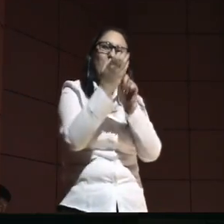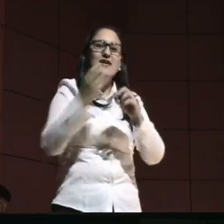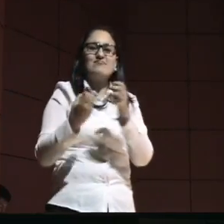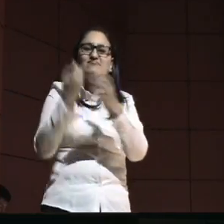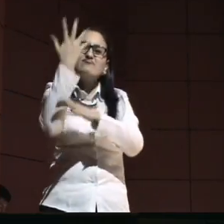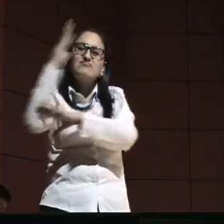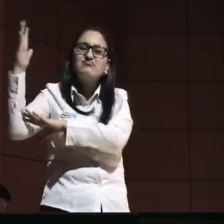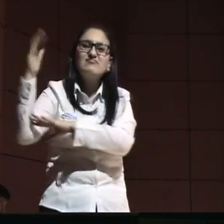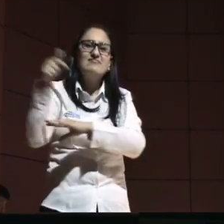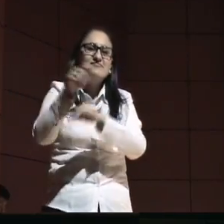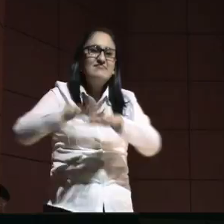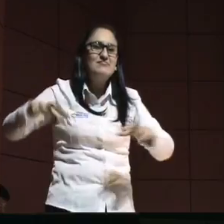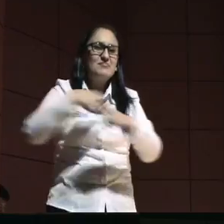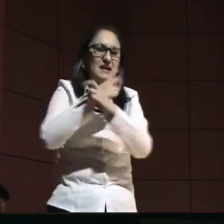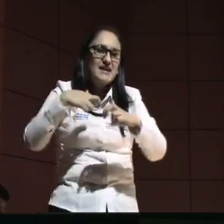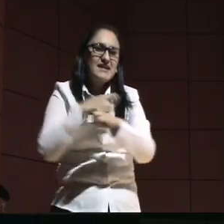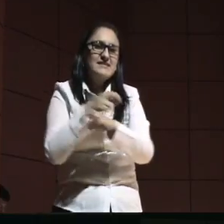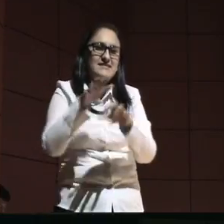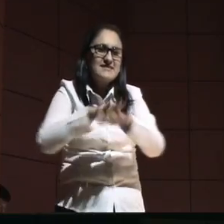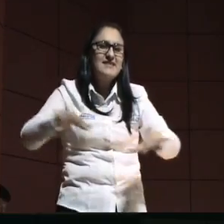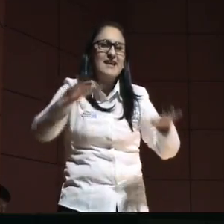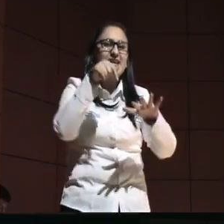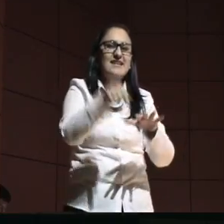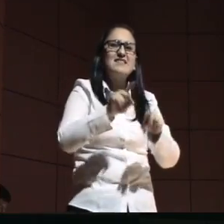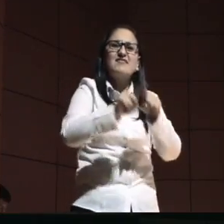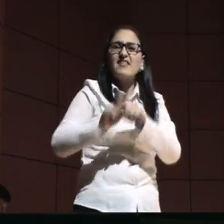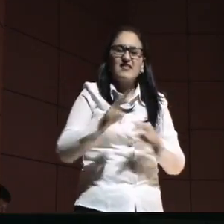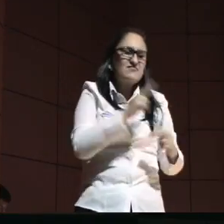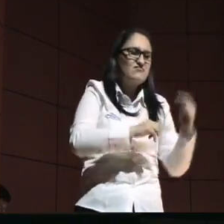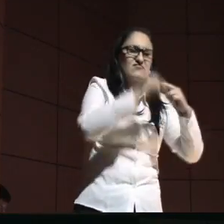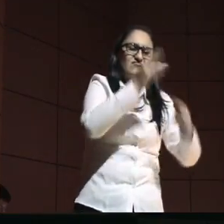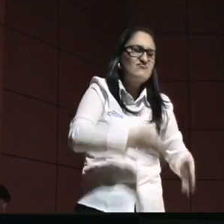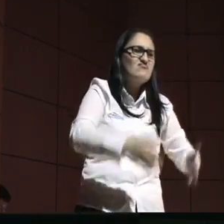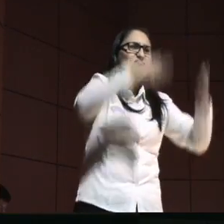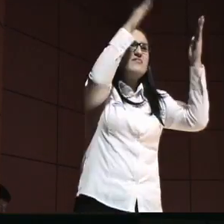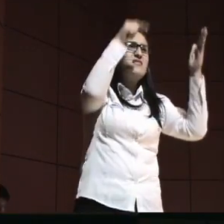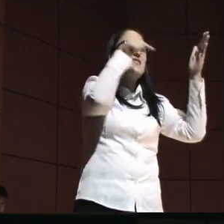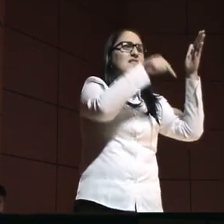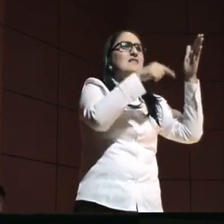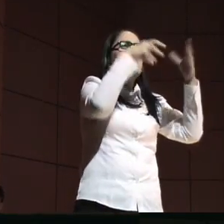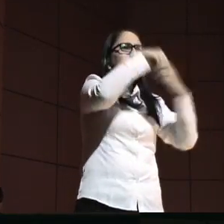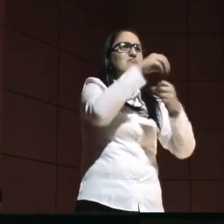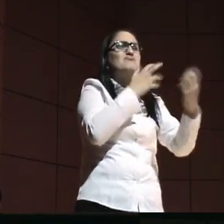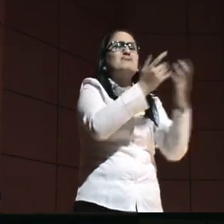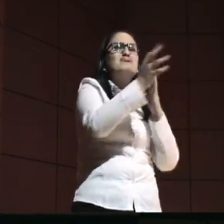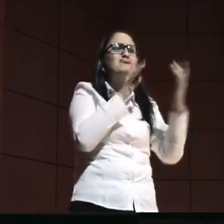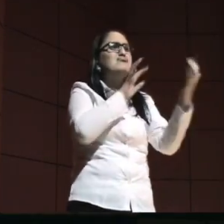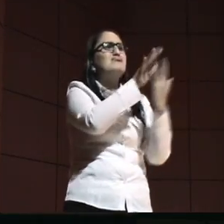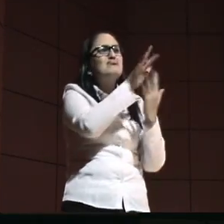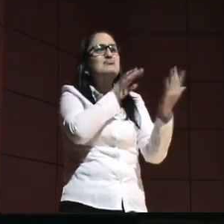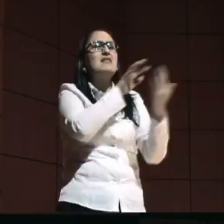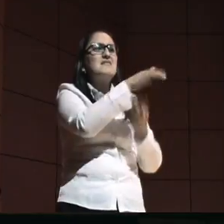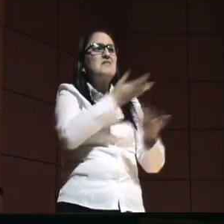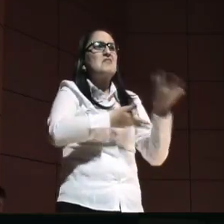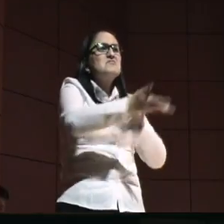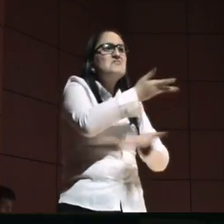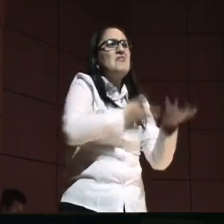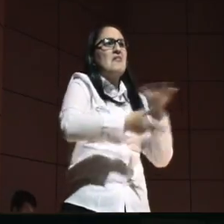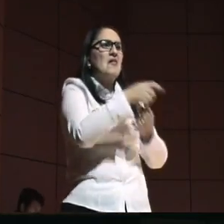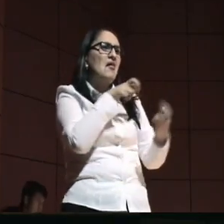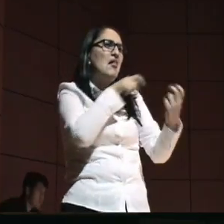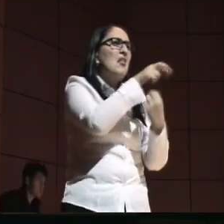verdes, edificios y una serie de construcciones en donde confluye, se relacionan, comparten,